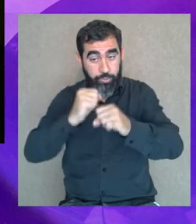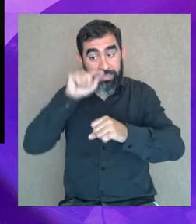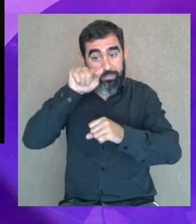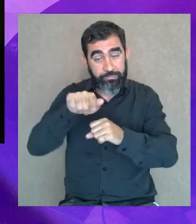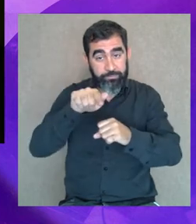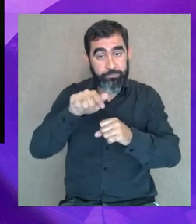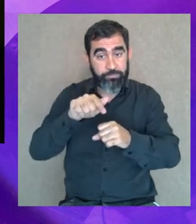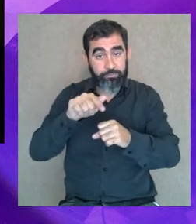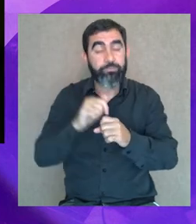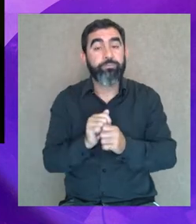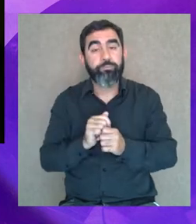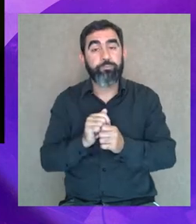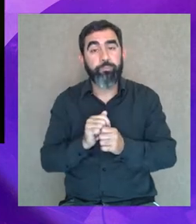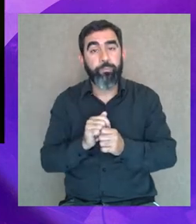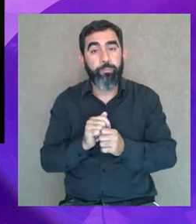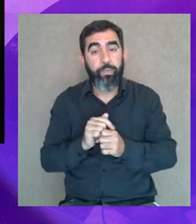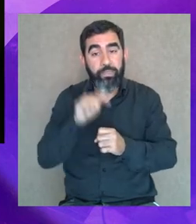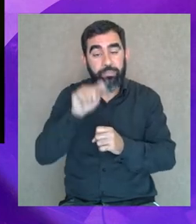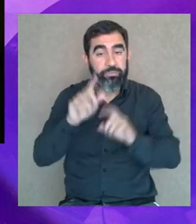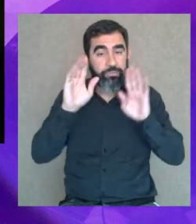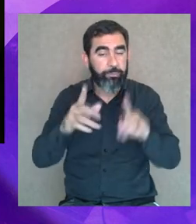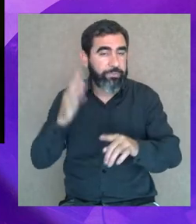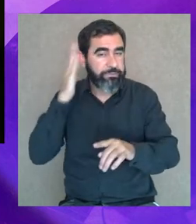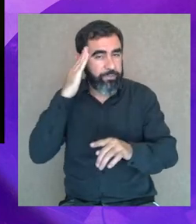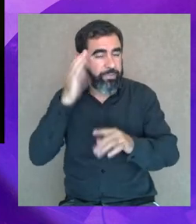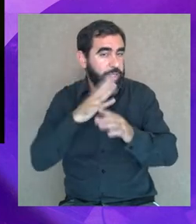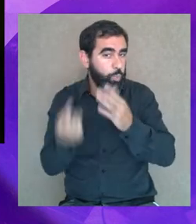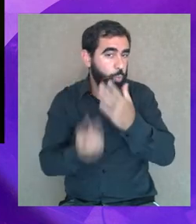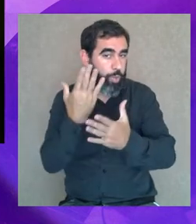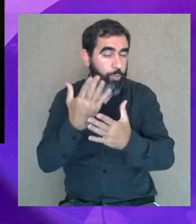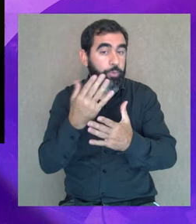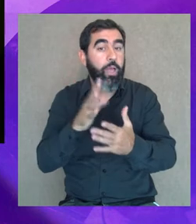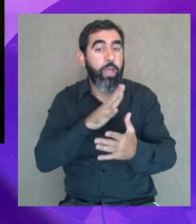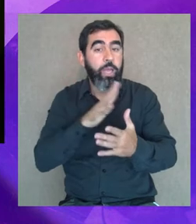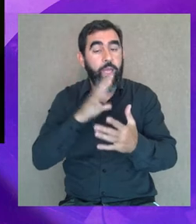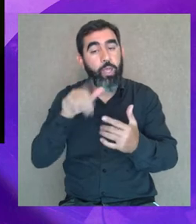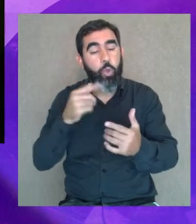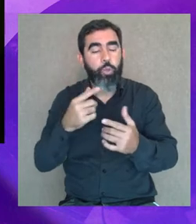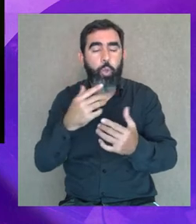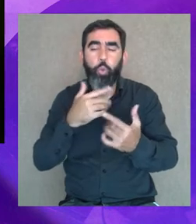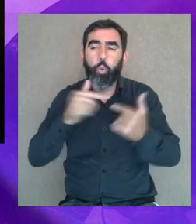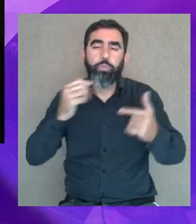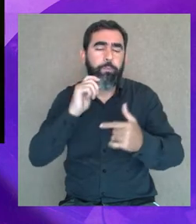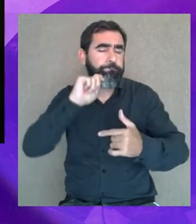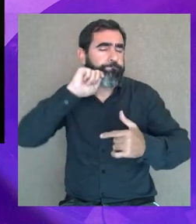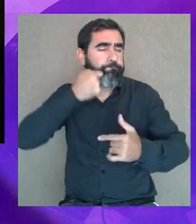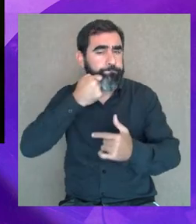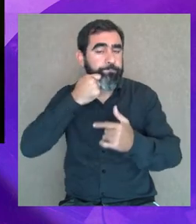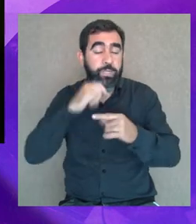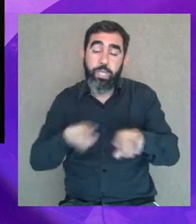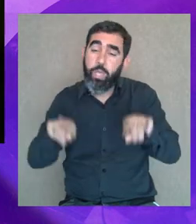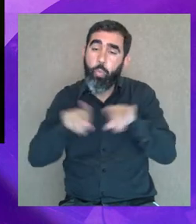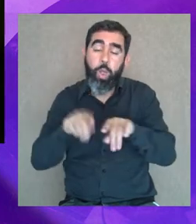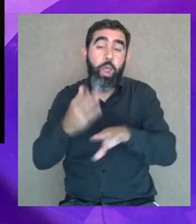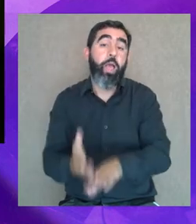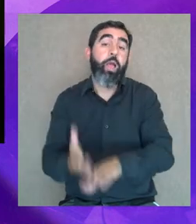esas cabezas abiertas esas cabezas jóvenes que traen voces tan maravillosas como las que